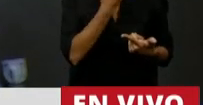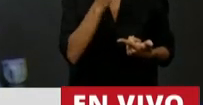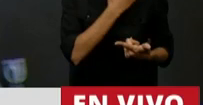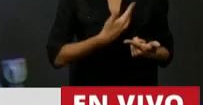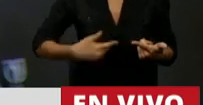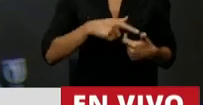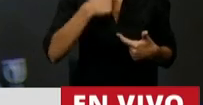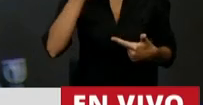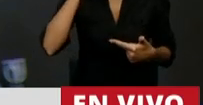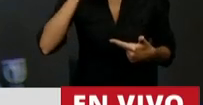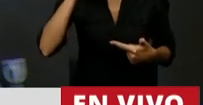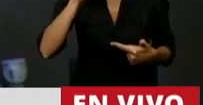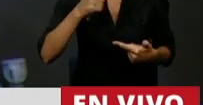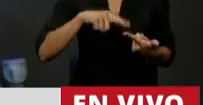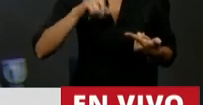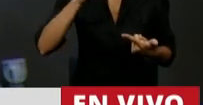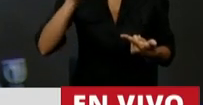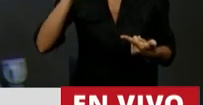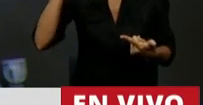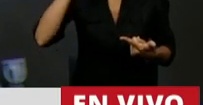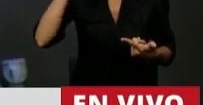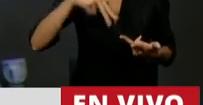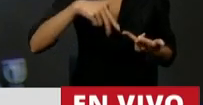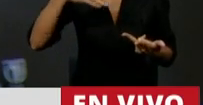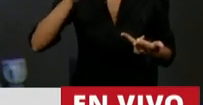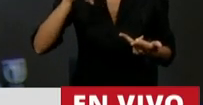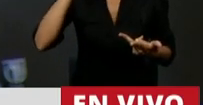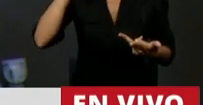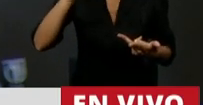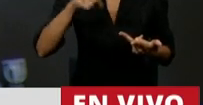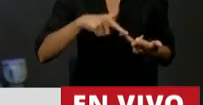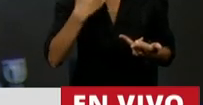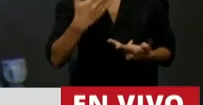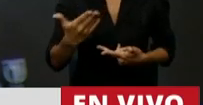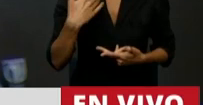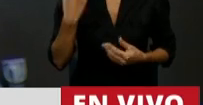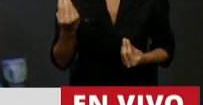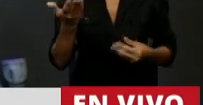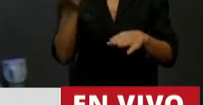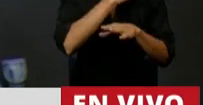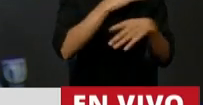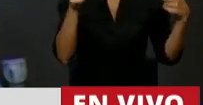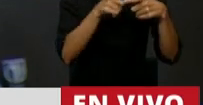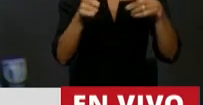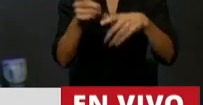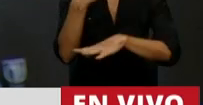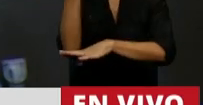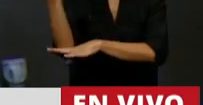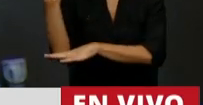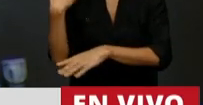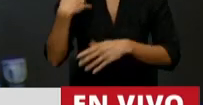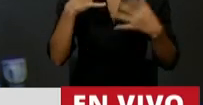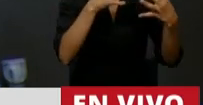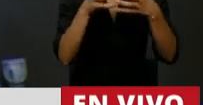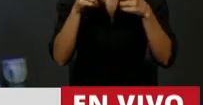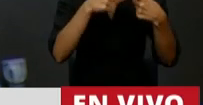Carmen, a Marcela, porque lo cierto es que tuvimos unas jornadas de exposiciones y de debate, como lo venimos